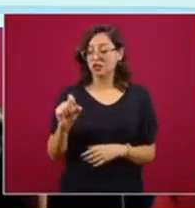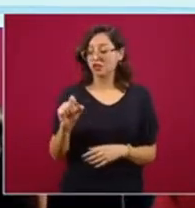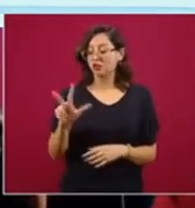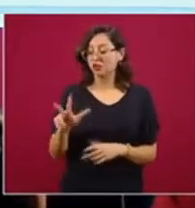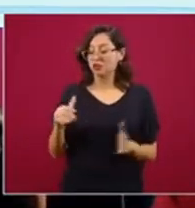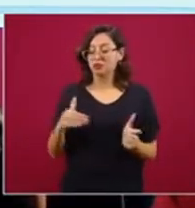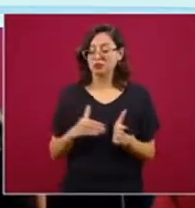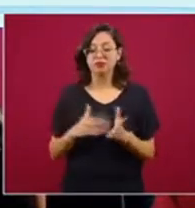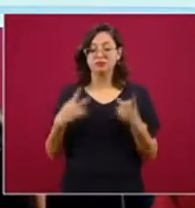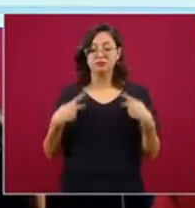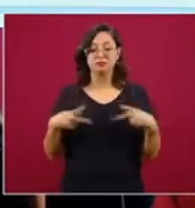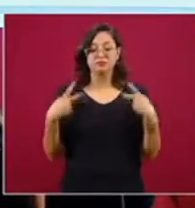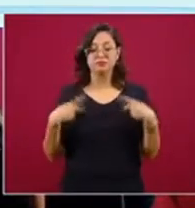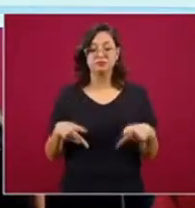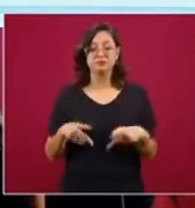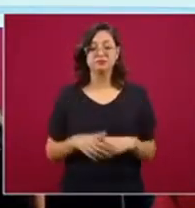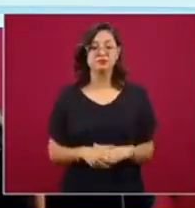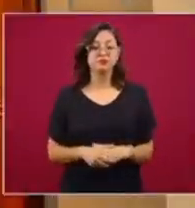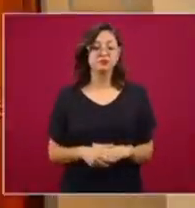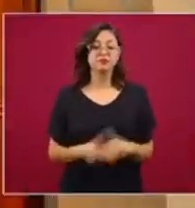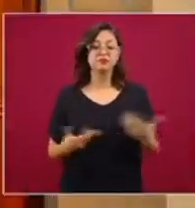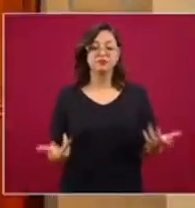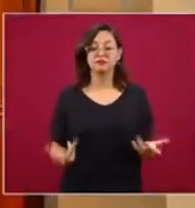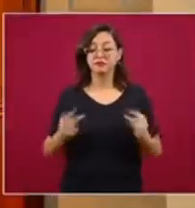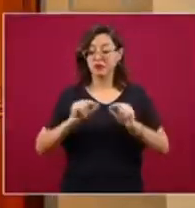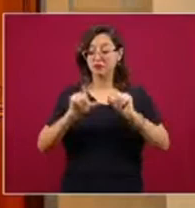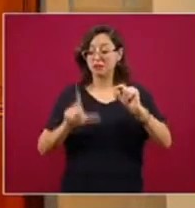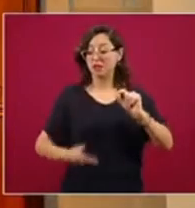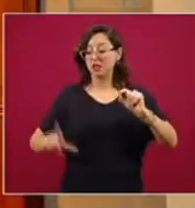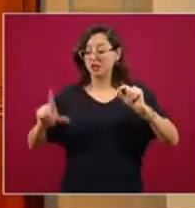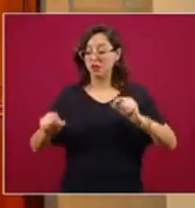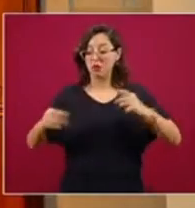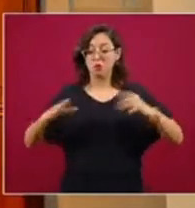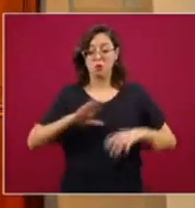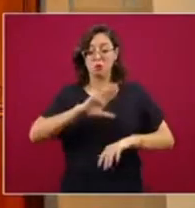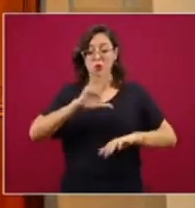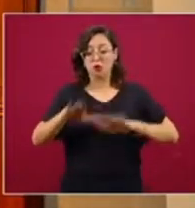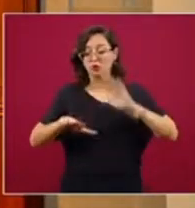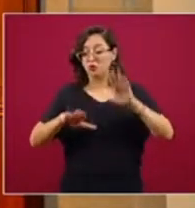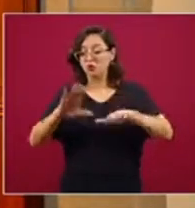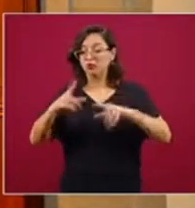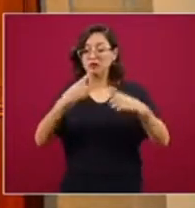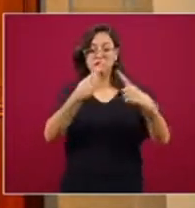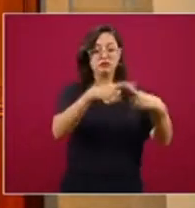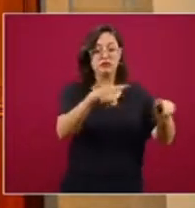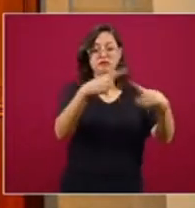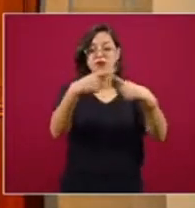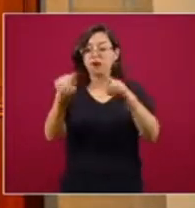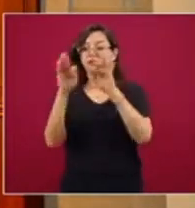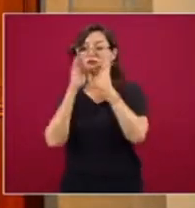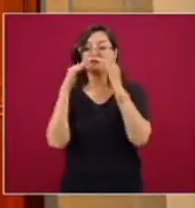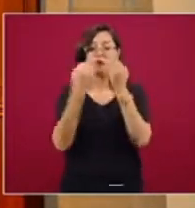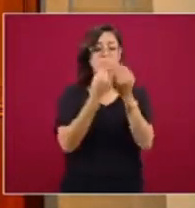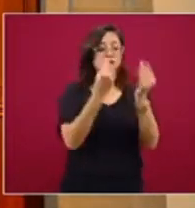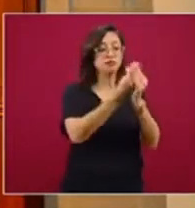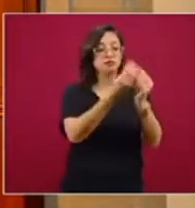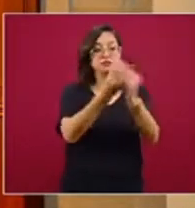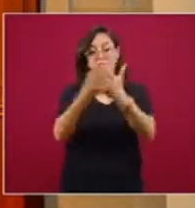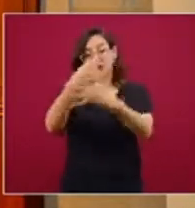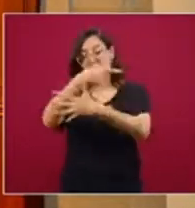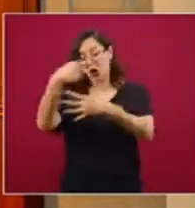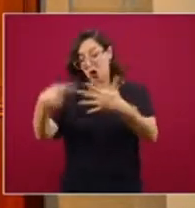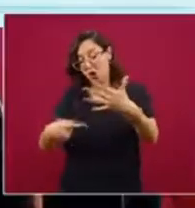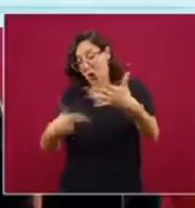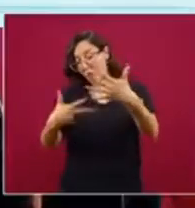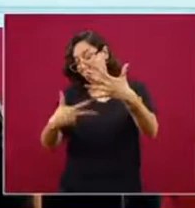28,000 personas. Es la 8ª causa de muerte general en México, la 8ª, influenza, neumonía.